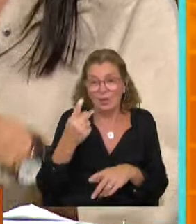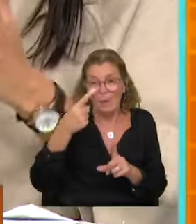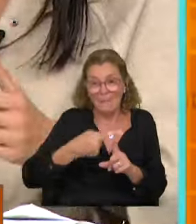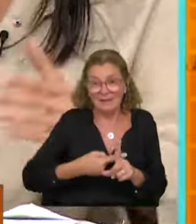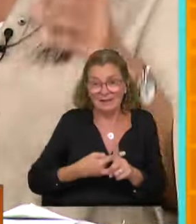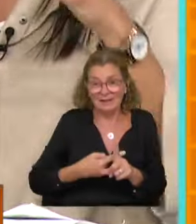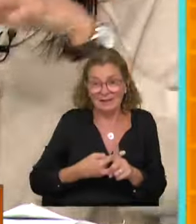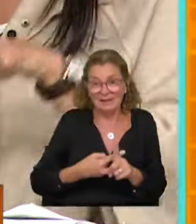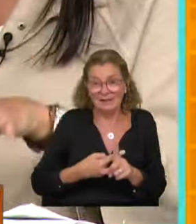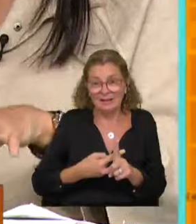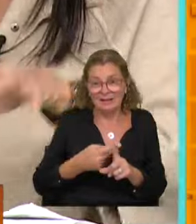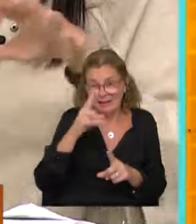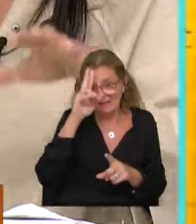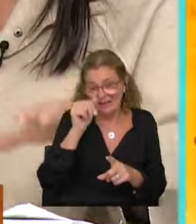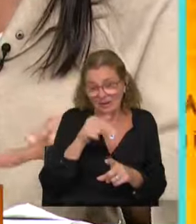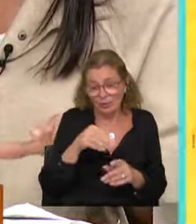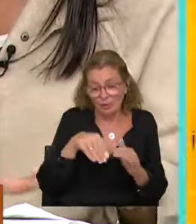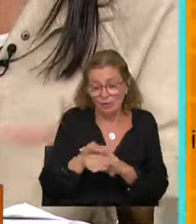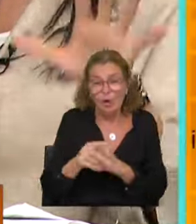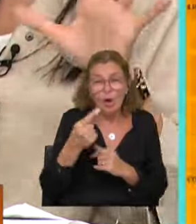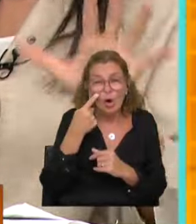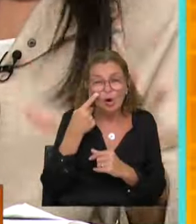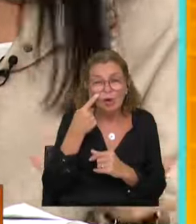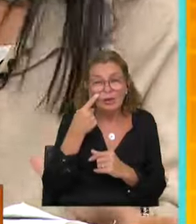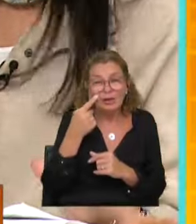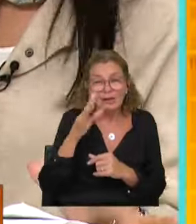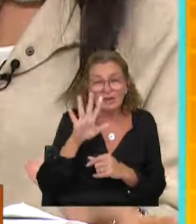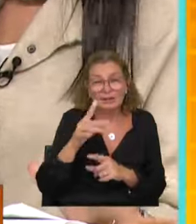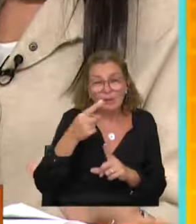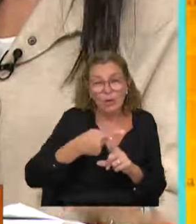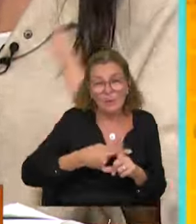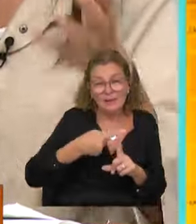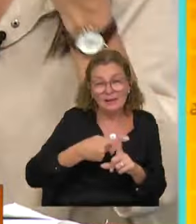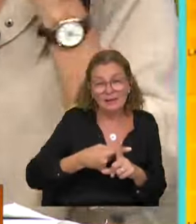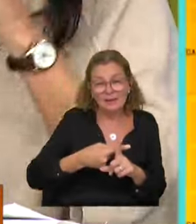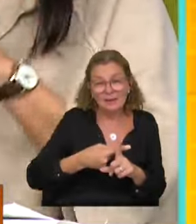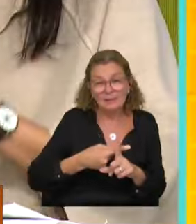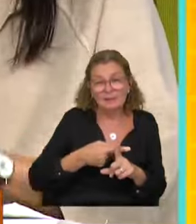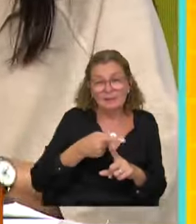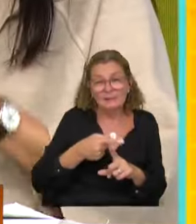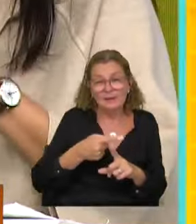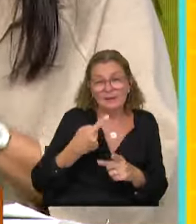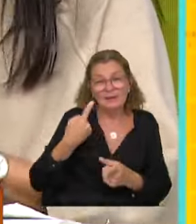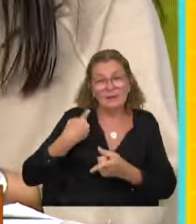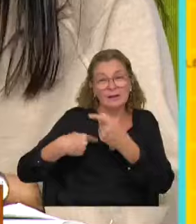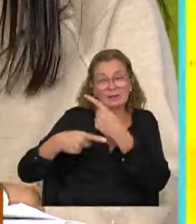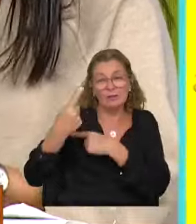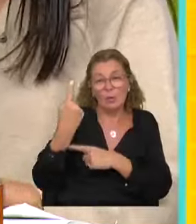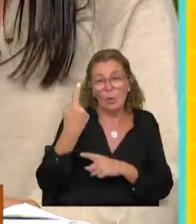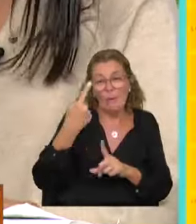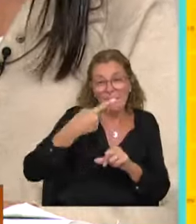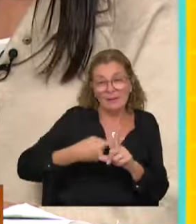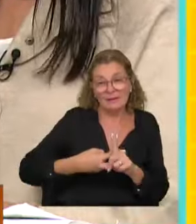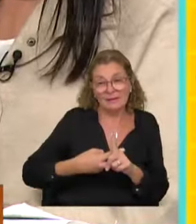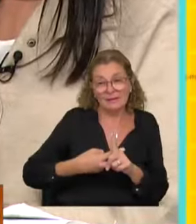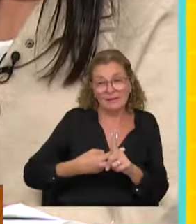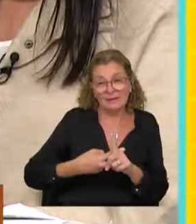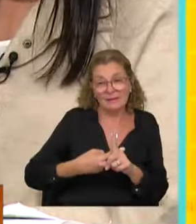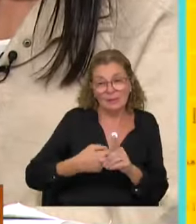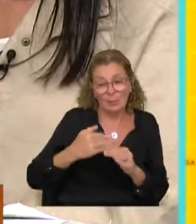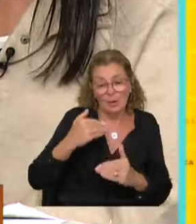52 meses de internación cuando se conoce que cada 5 meses de internación se retrocede un mes en lo que es la alteración del